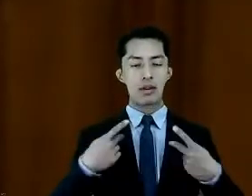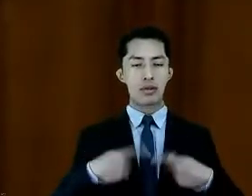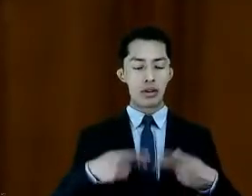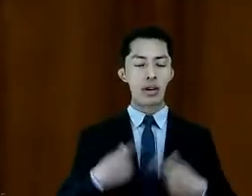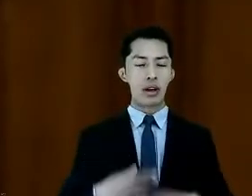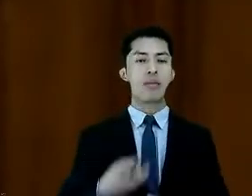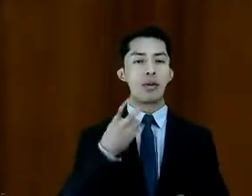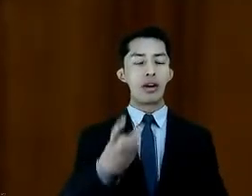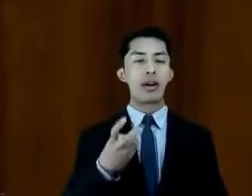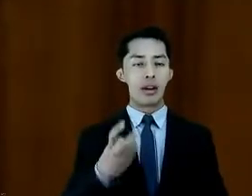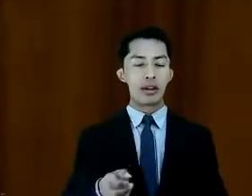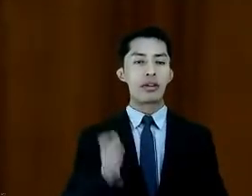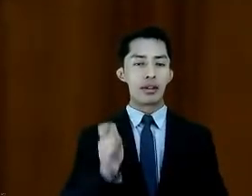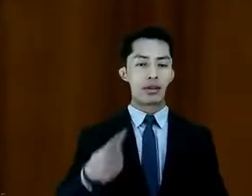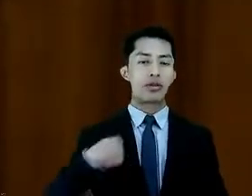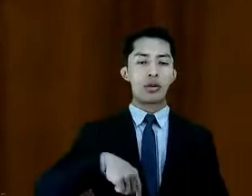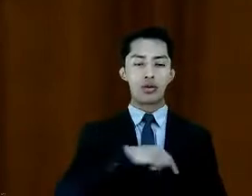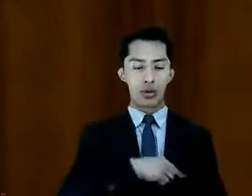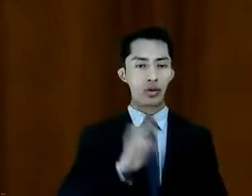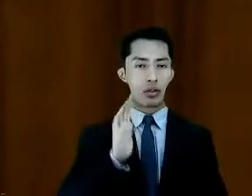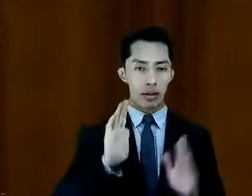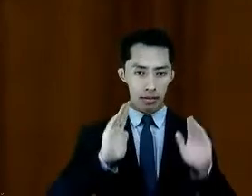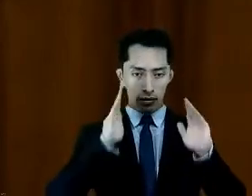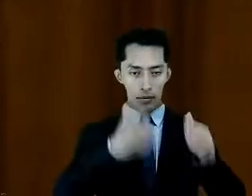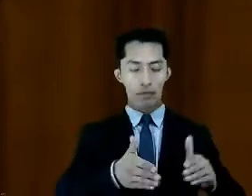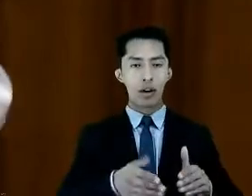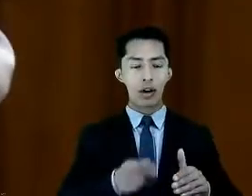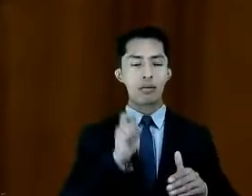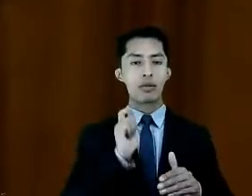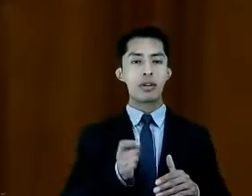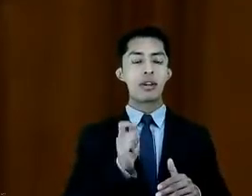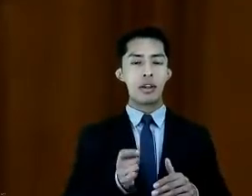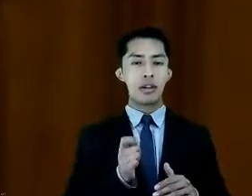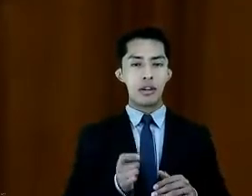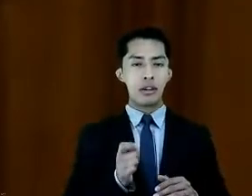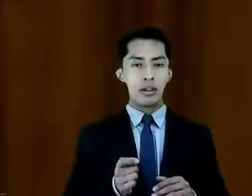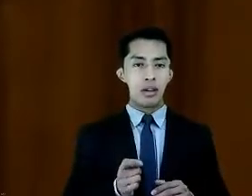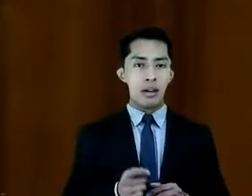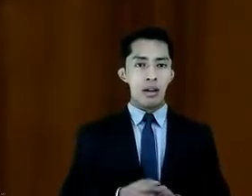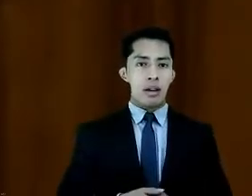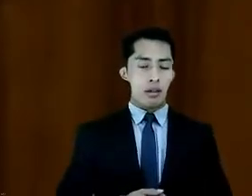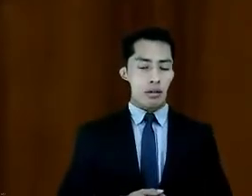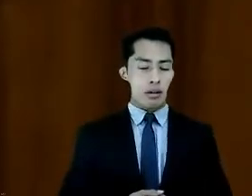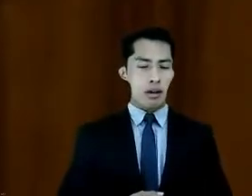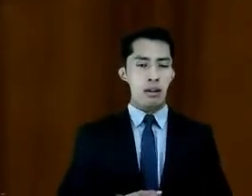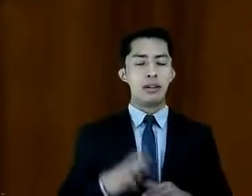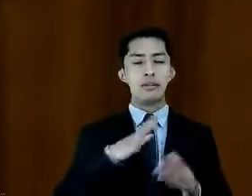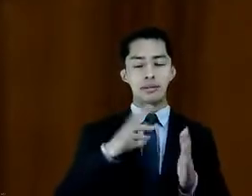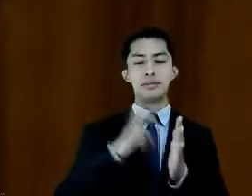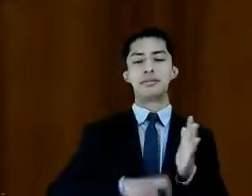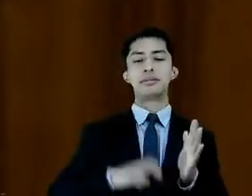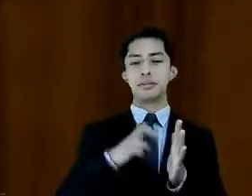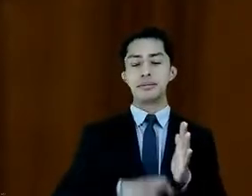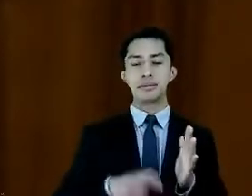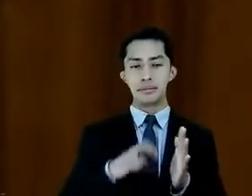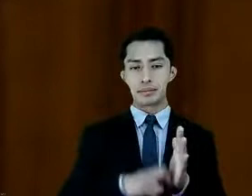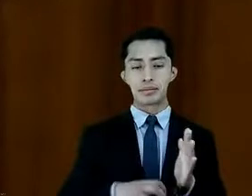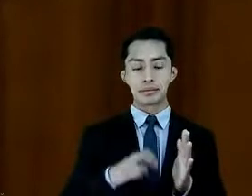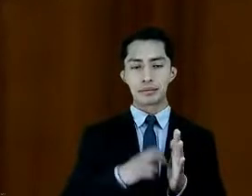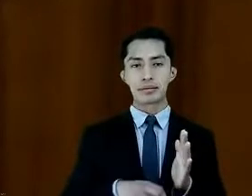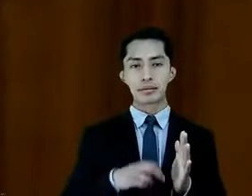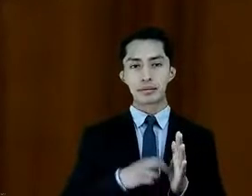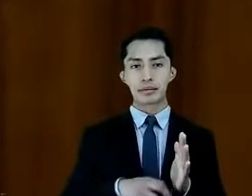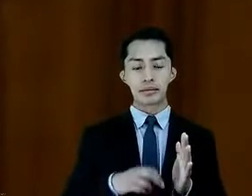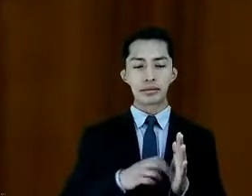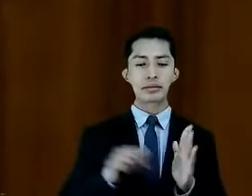ello, nos estamos enfocando a las reformas